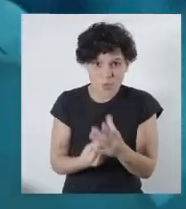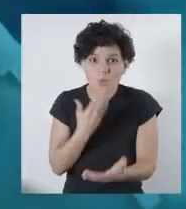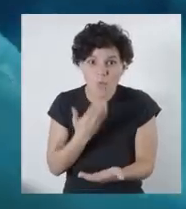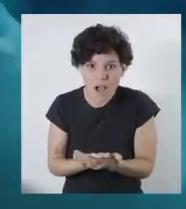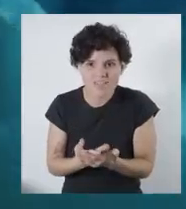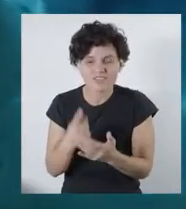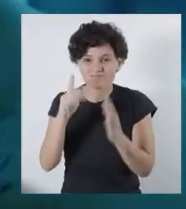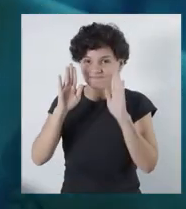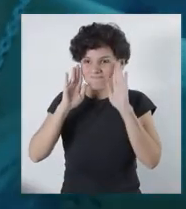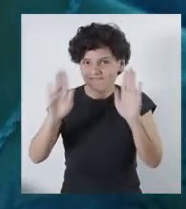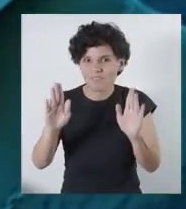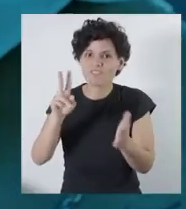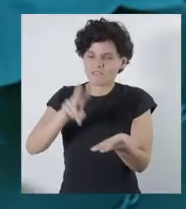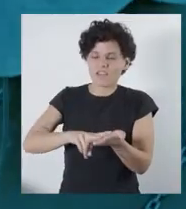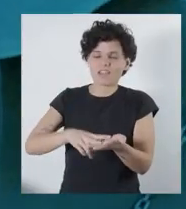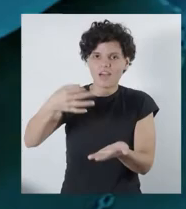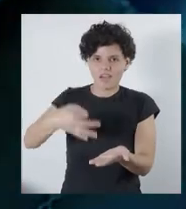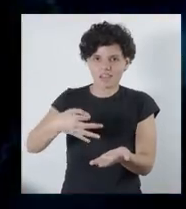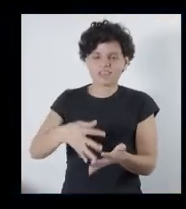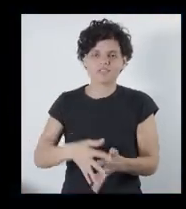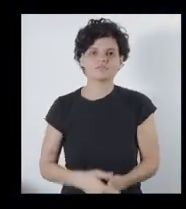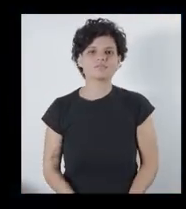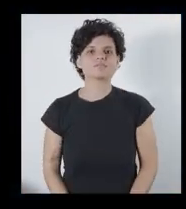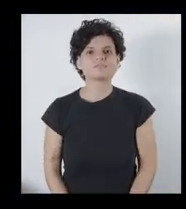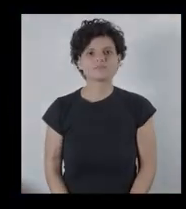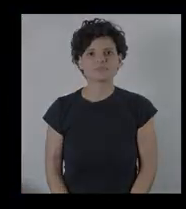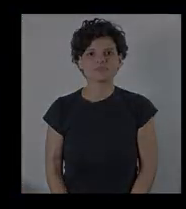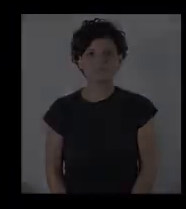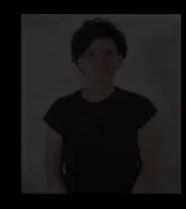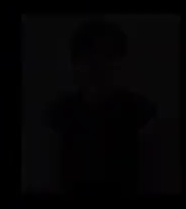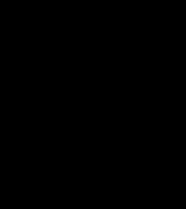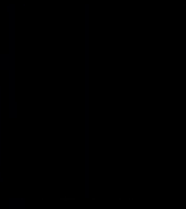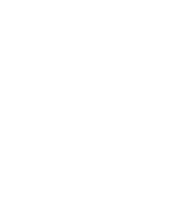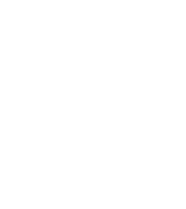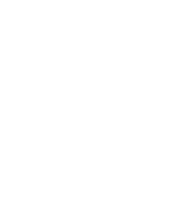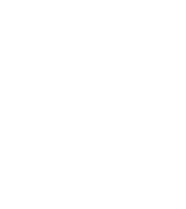para terminar cuando nos escuchen pero de verdad